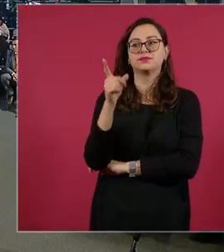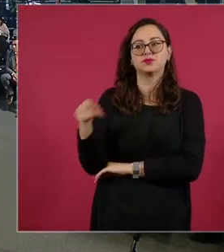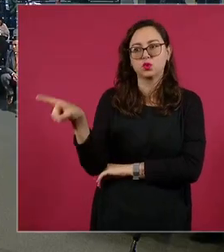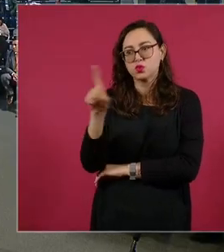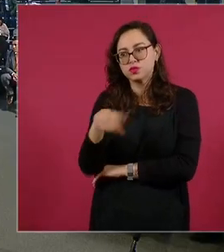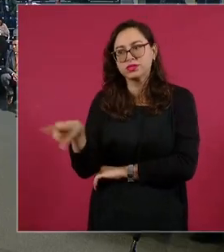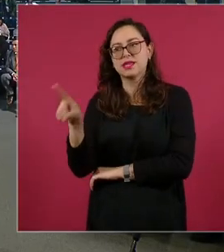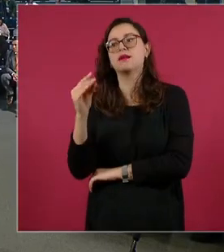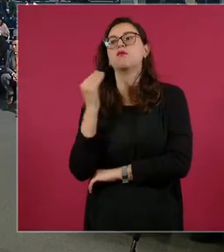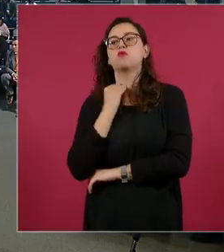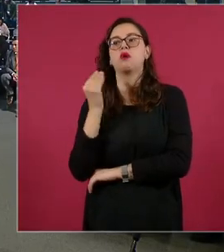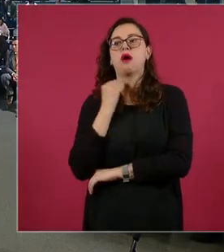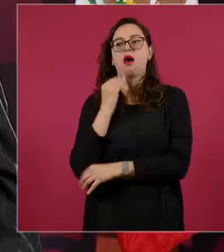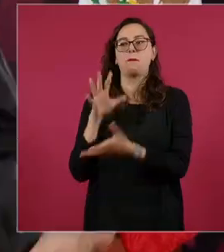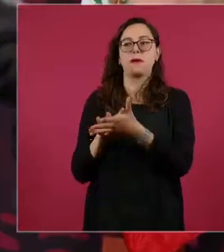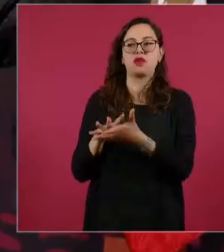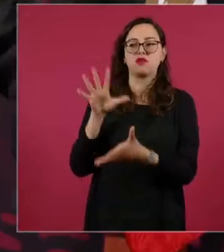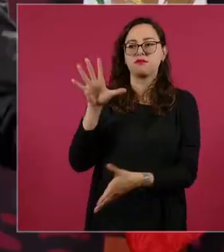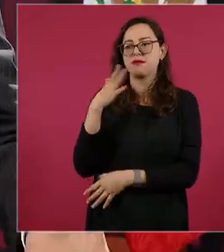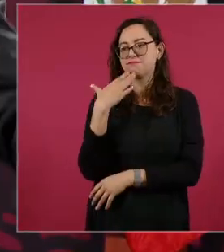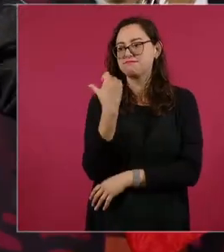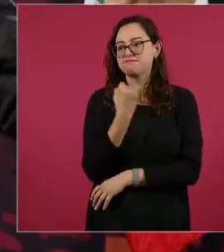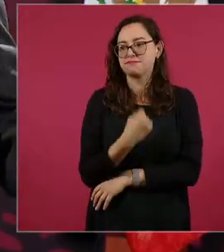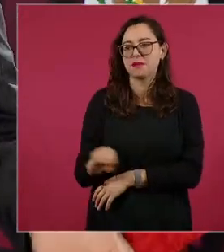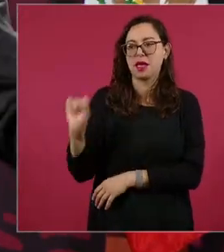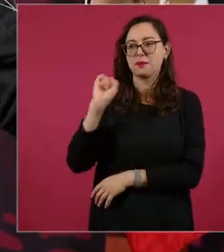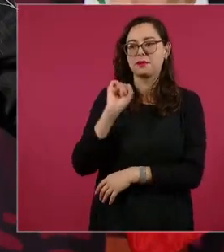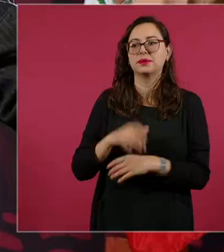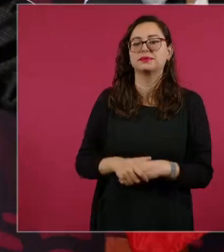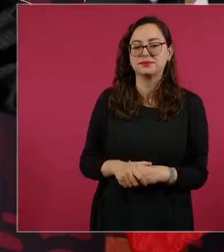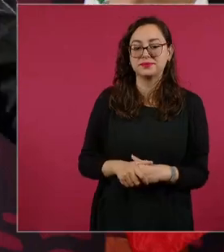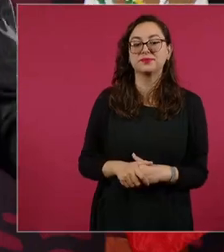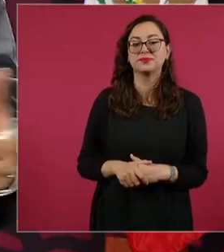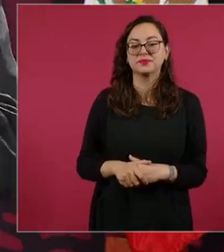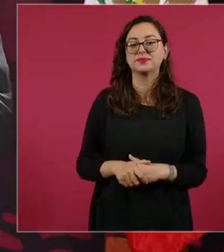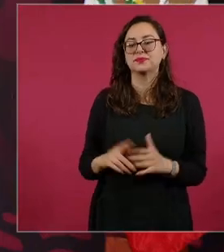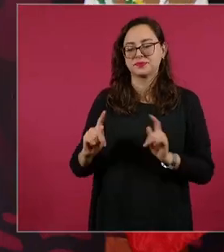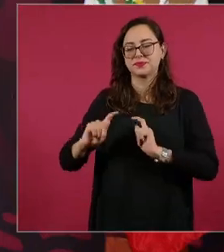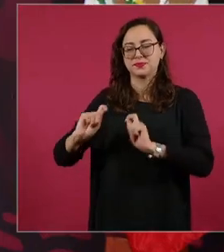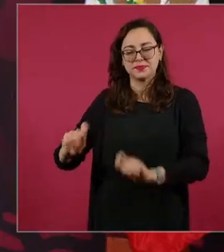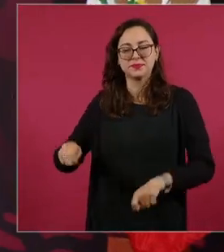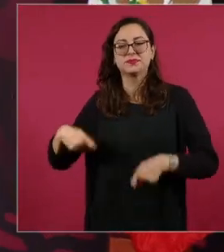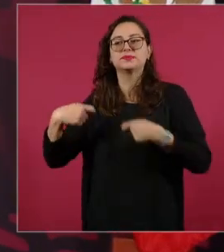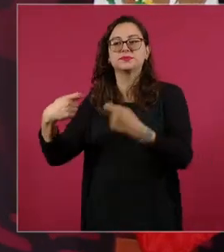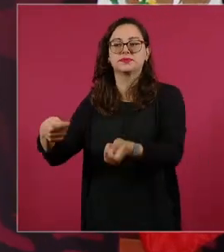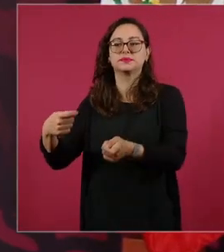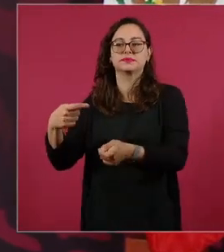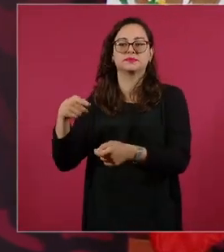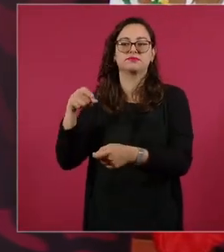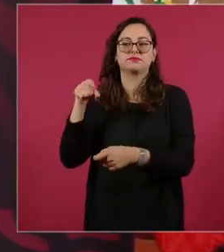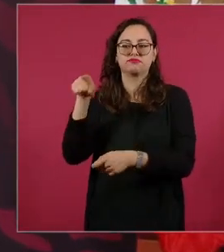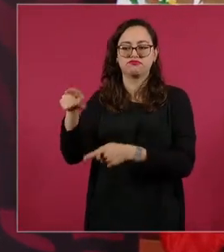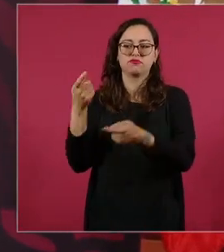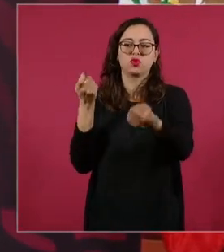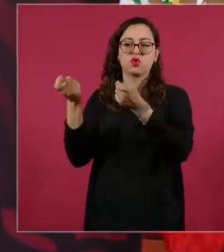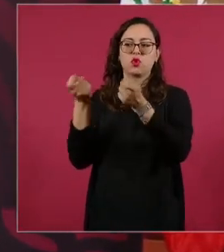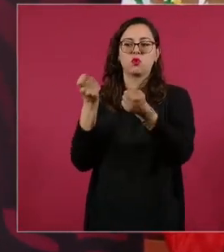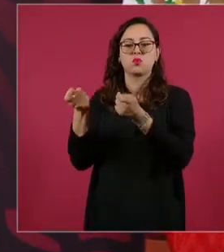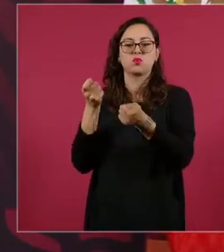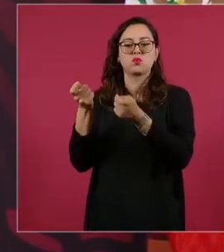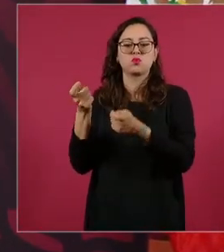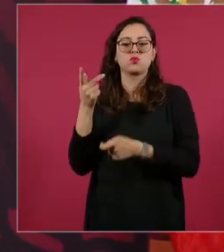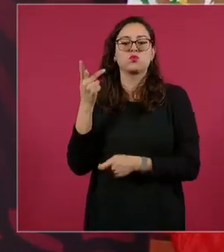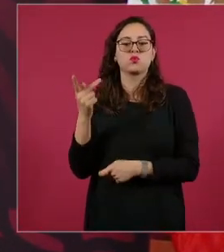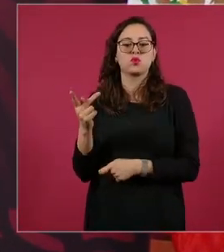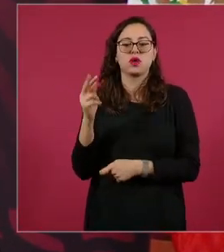pues ahí está la procuraduría que no le dieron